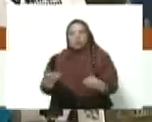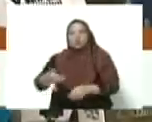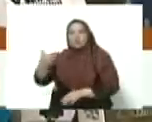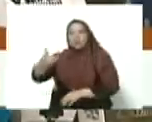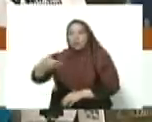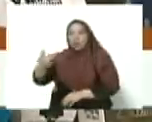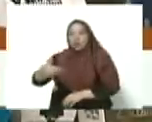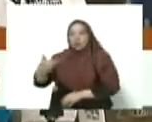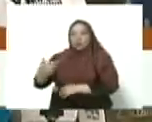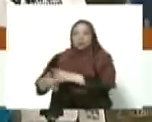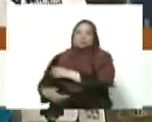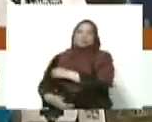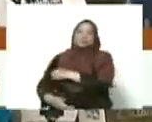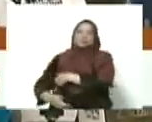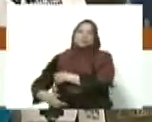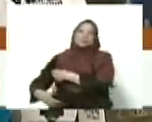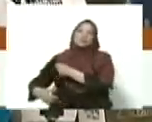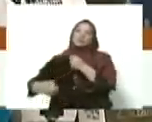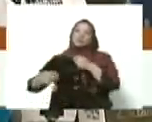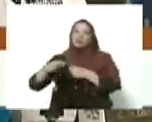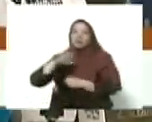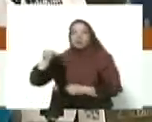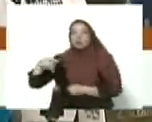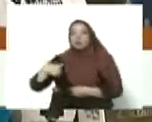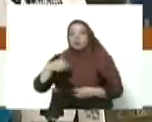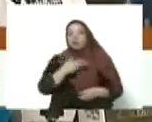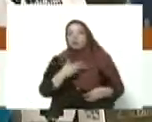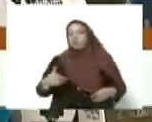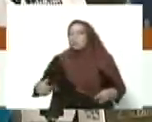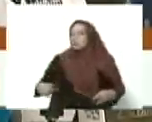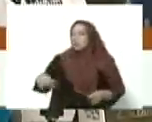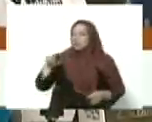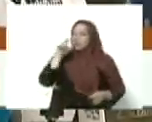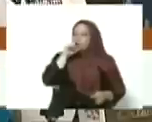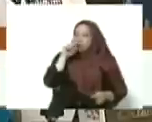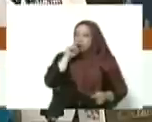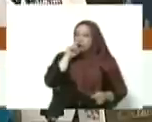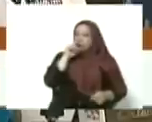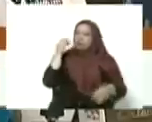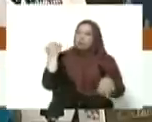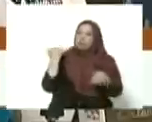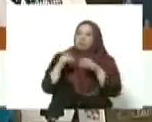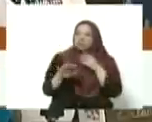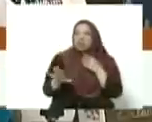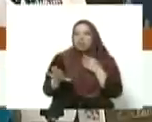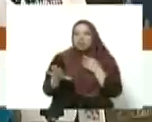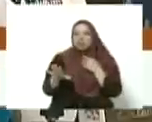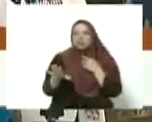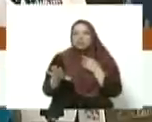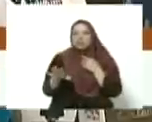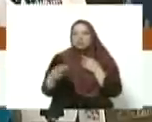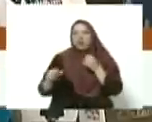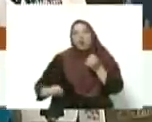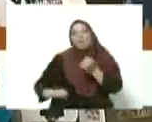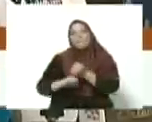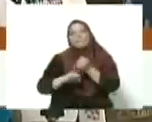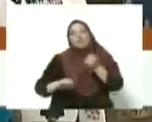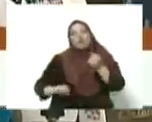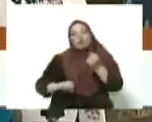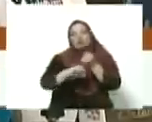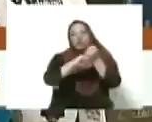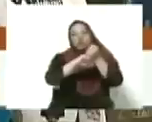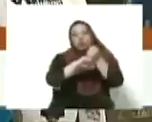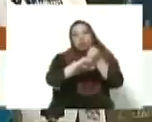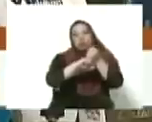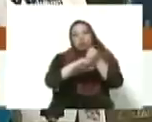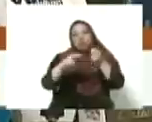trascendental, como bien lo dice nuestro presidente Nicolás Maduro en su mensaje, y aquí lo hemos respaldado con la presencia